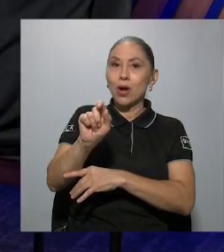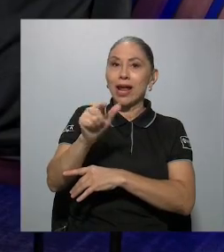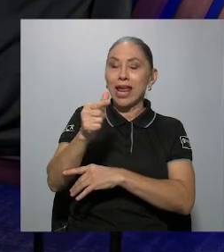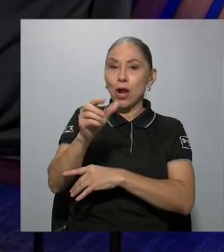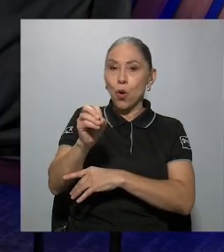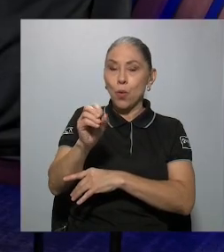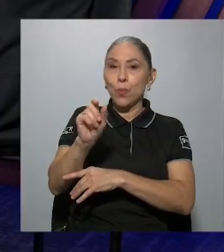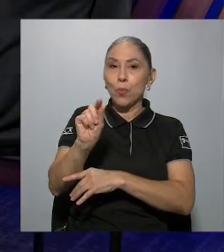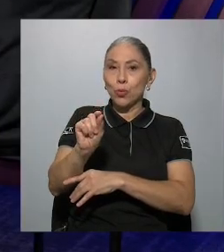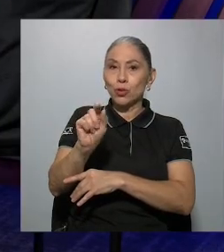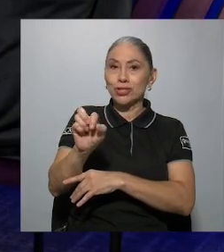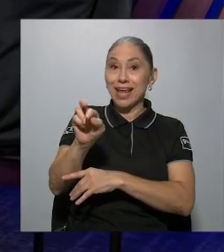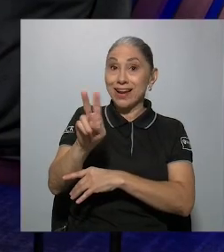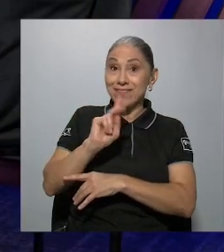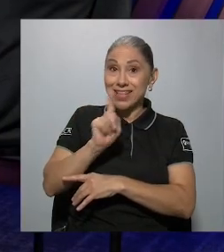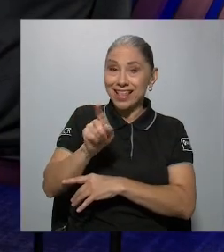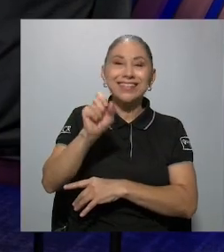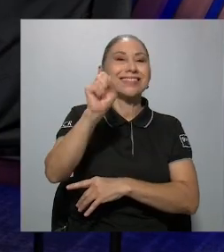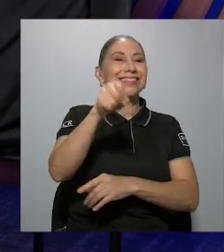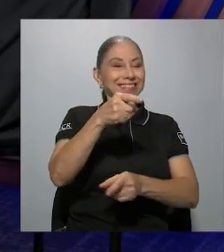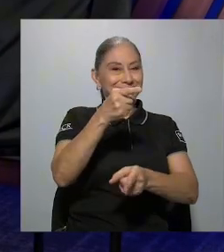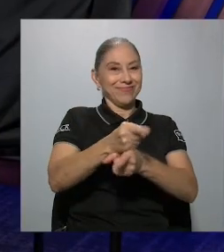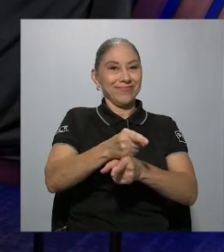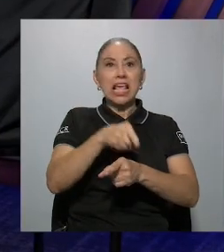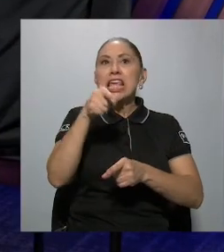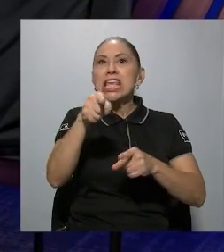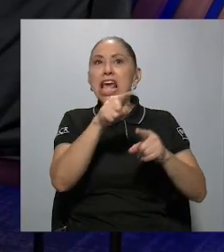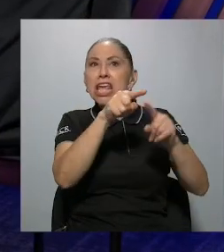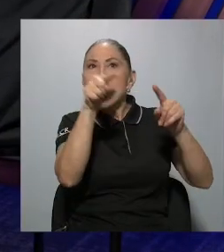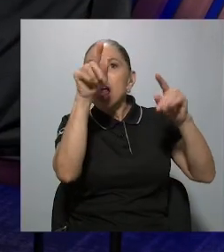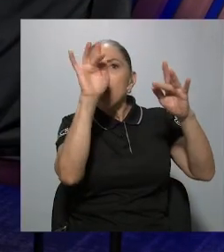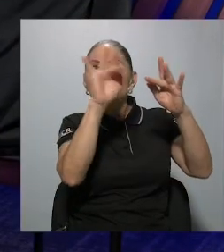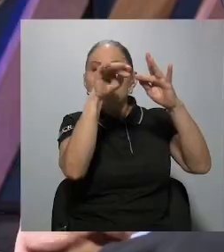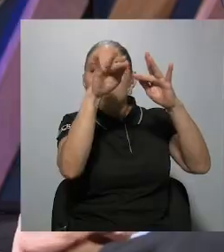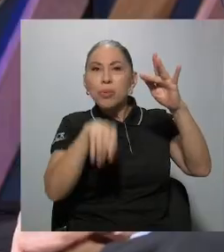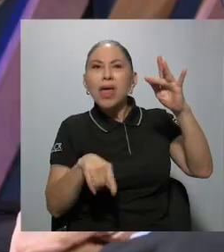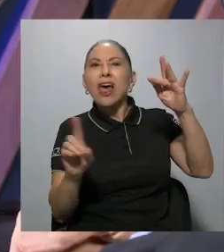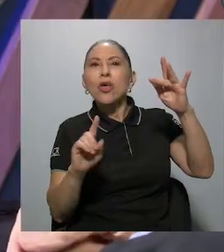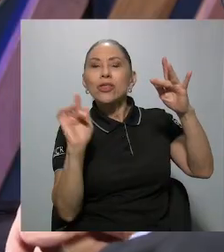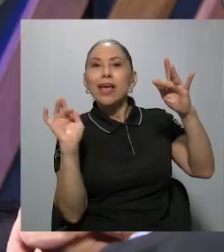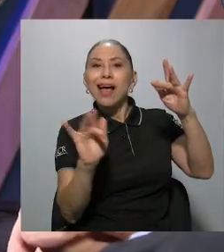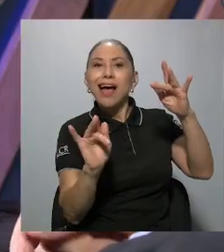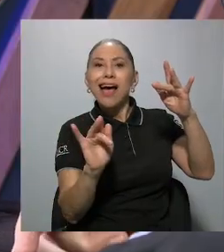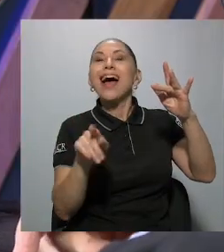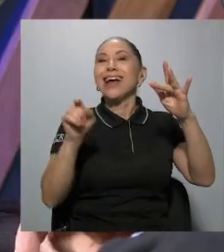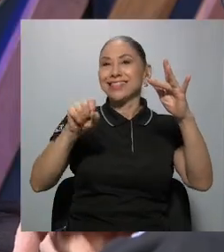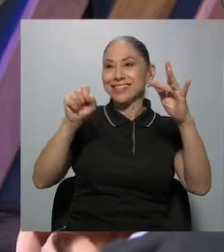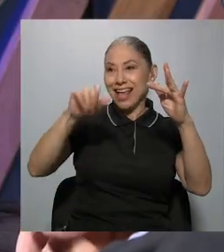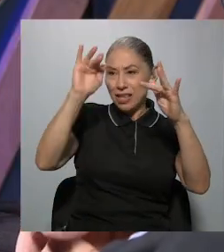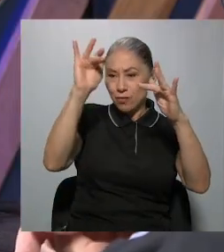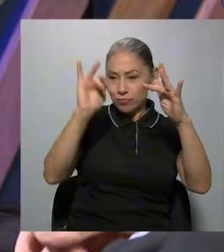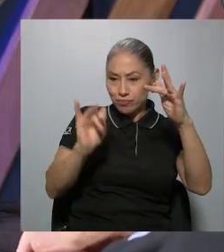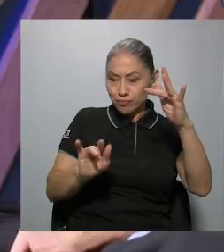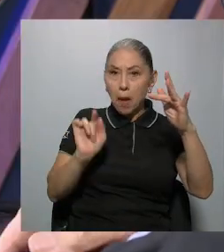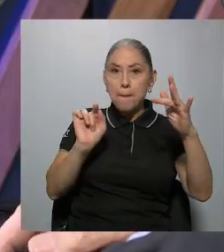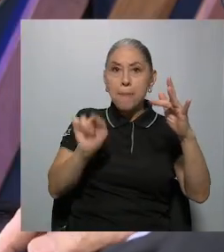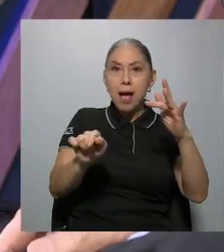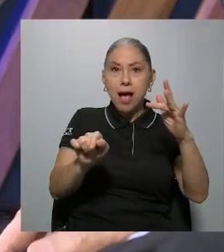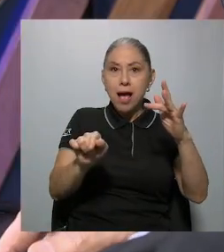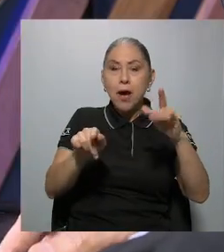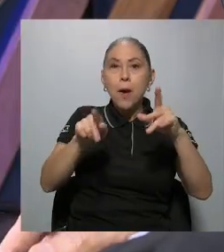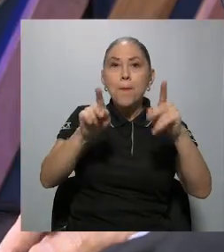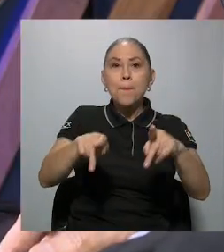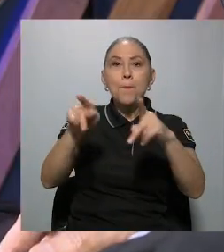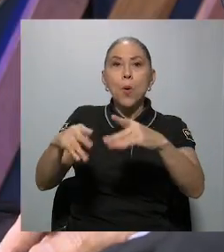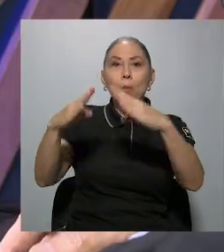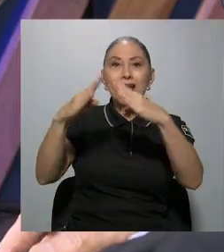www.inec.go.cr, ¿correcto? Sí, ¿verdad? señor, es y correcto. ahí hay que entrar ¿a dónde? Ahí entra, en el menú principal, entramos al apartado de población y dentro